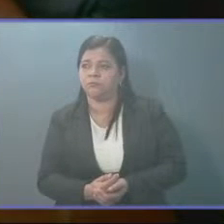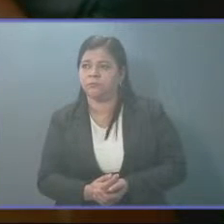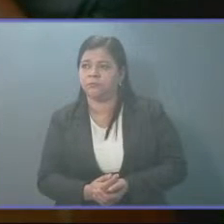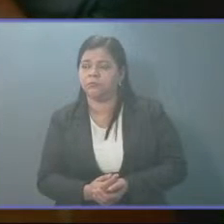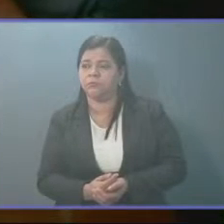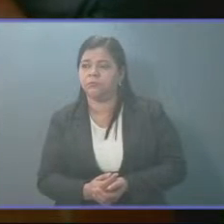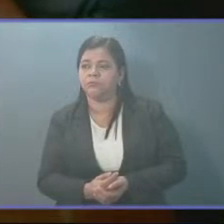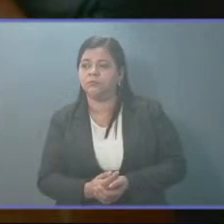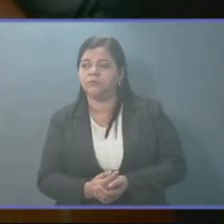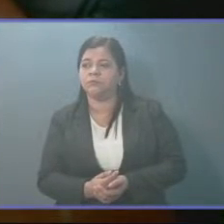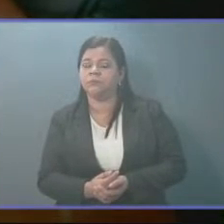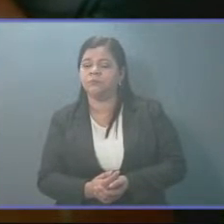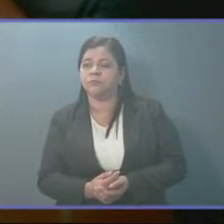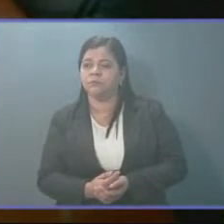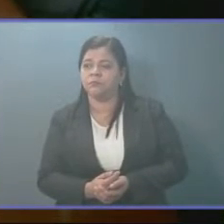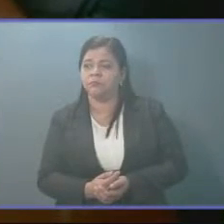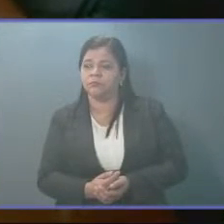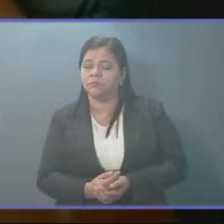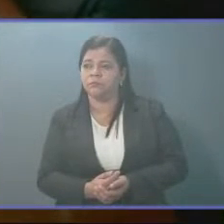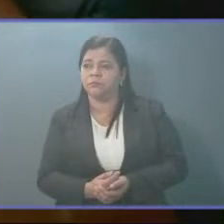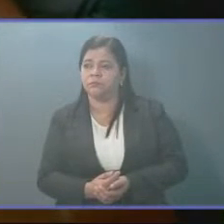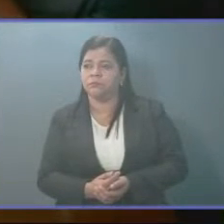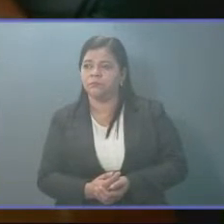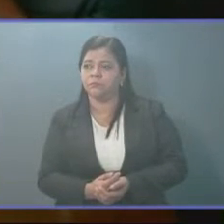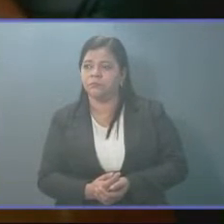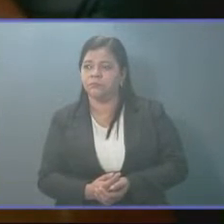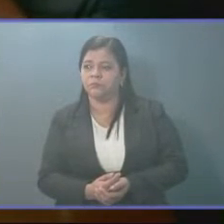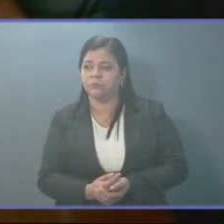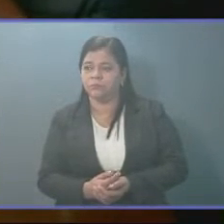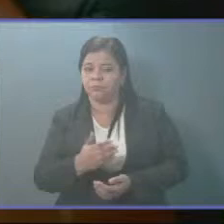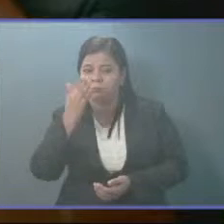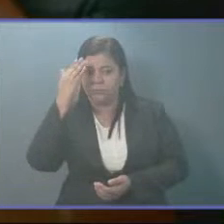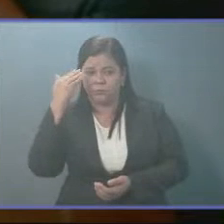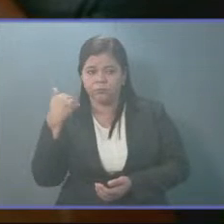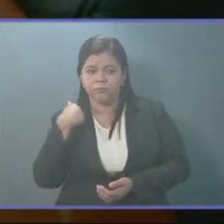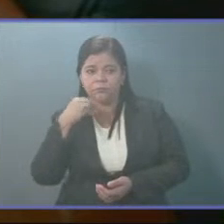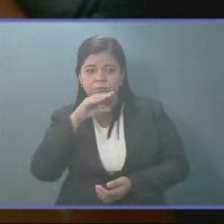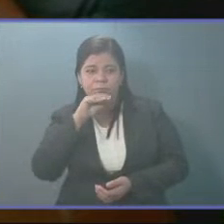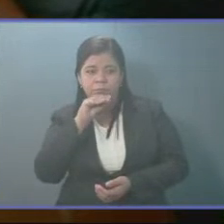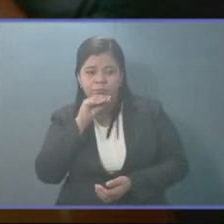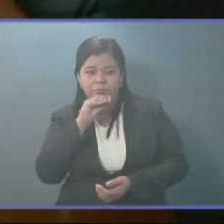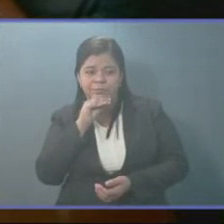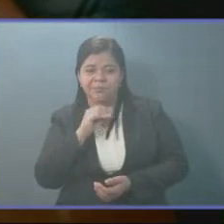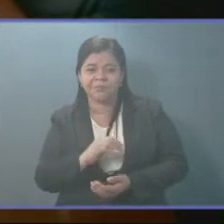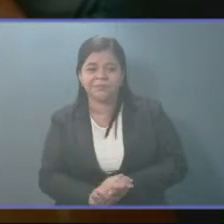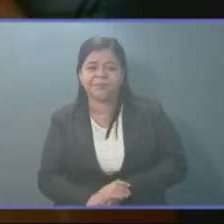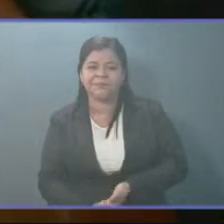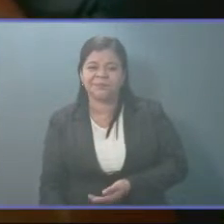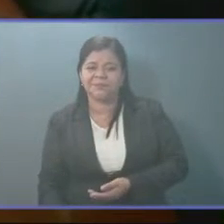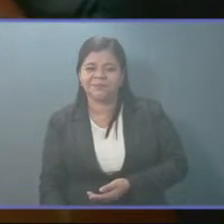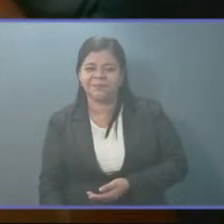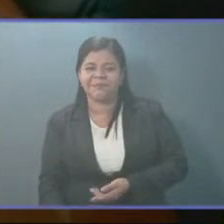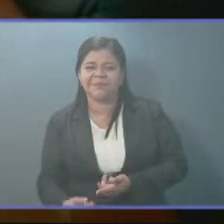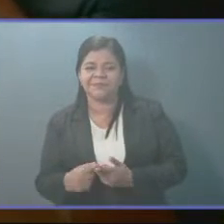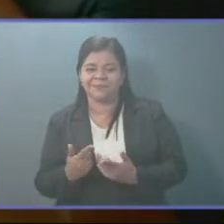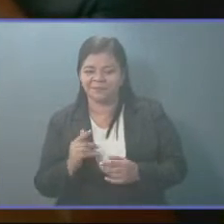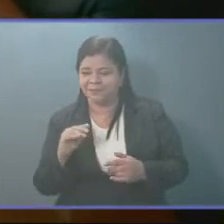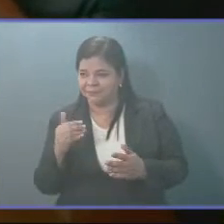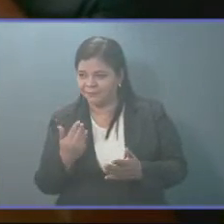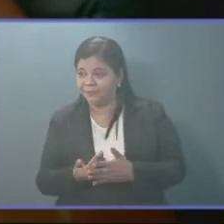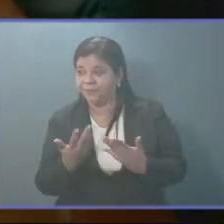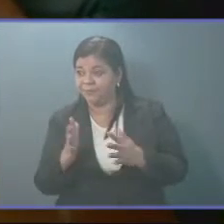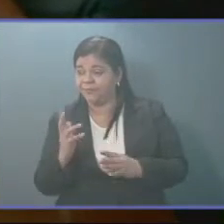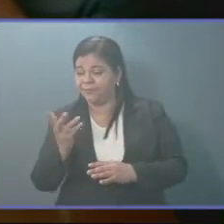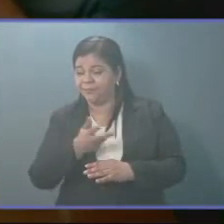Principio de publicidad. El equipo técnico acordó cambiar la redacción del principio de publicidad, que